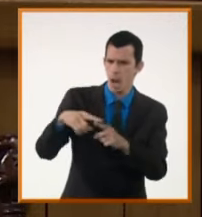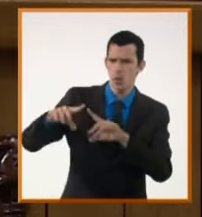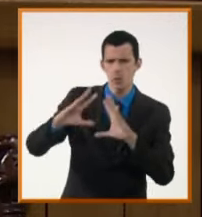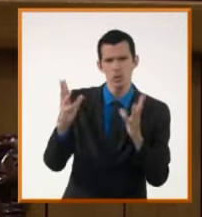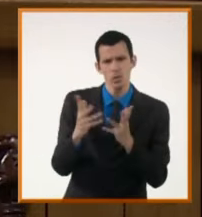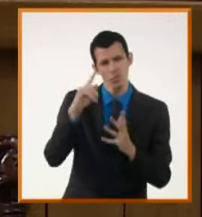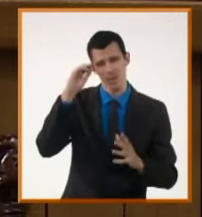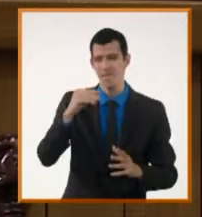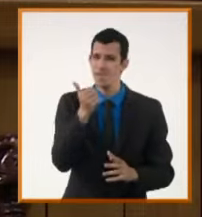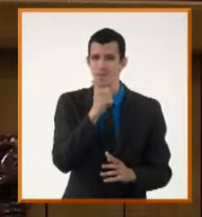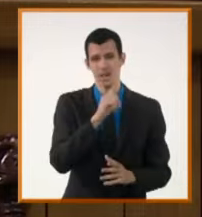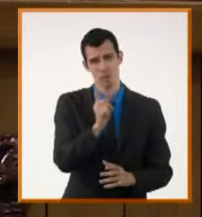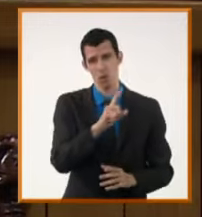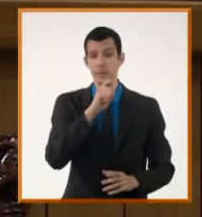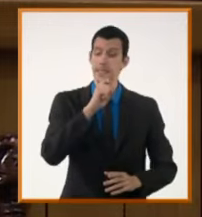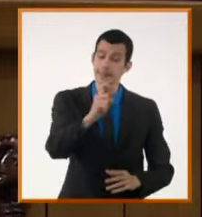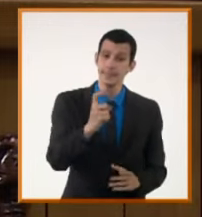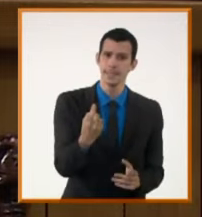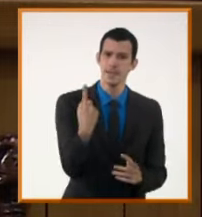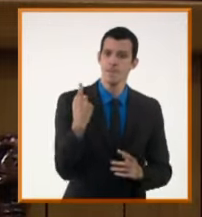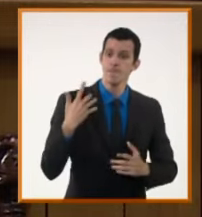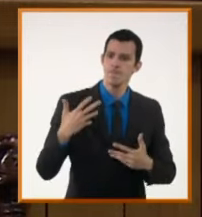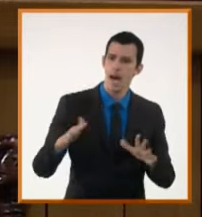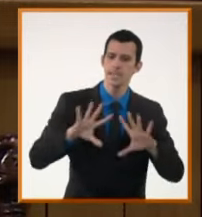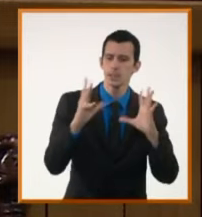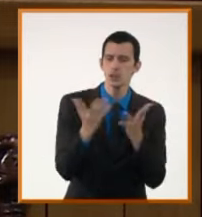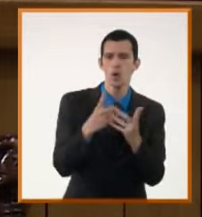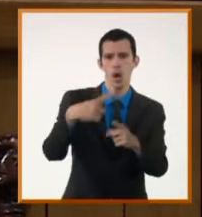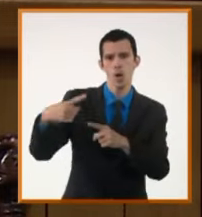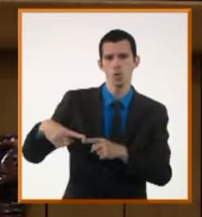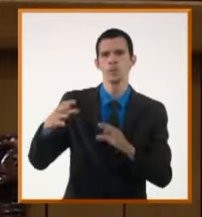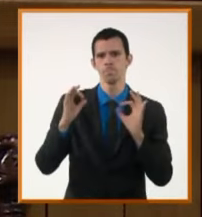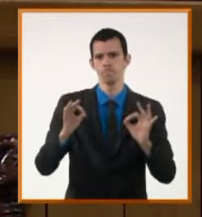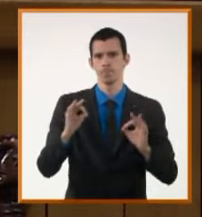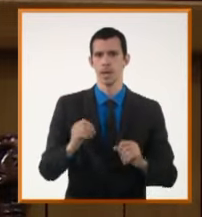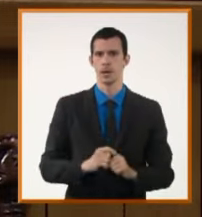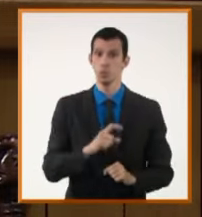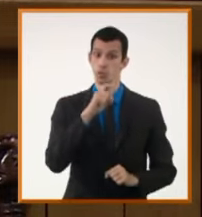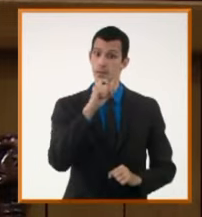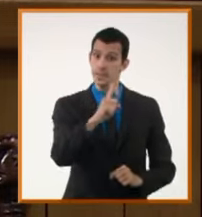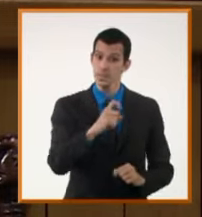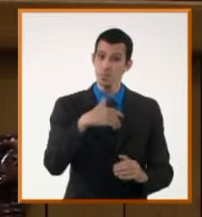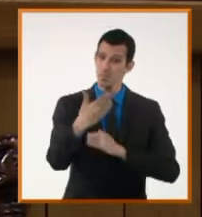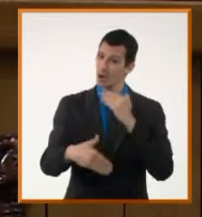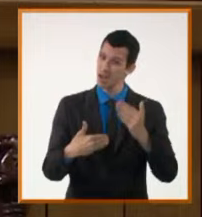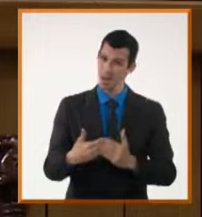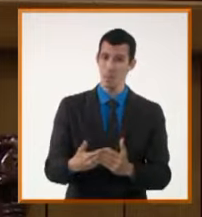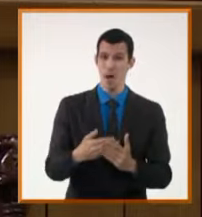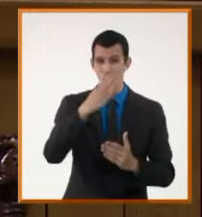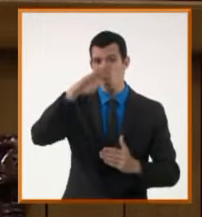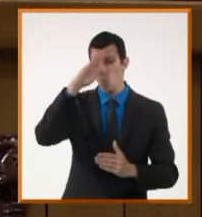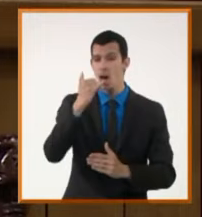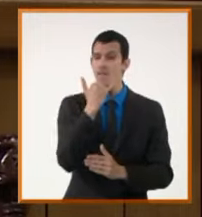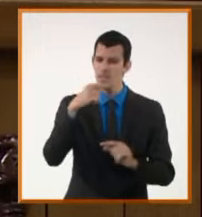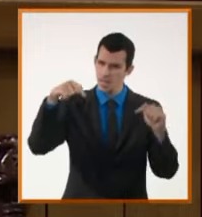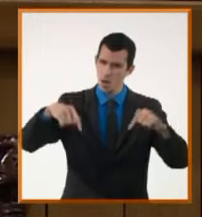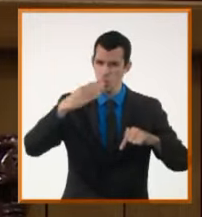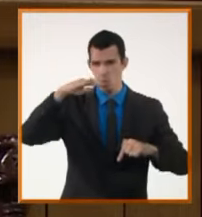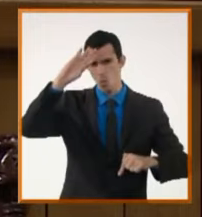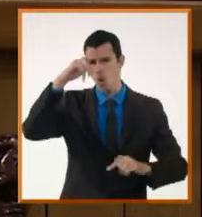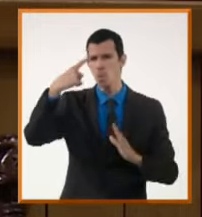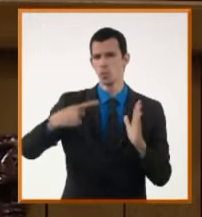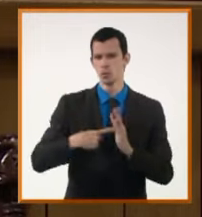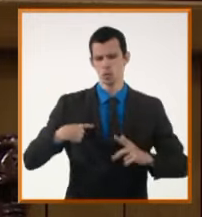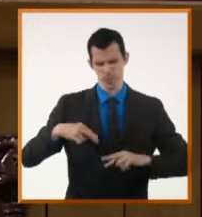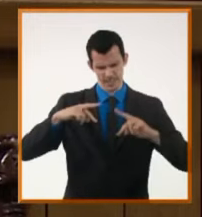retos, amenazas, riesgos, consecuencias que enfrentamos y sobre todo los problemas que afectan a la población. Yo quiero insistir en